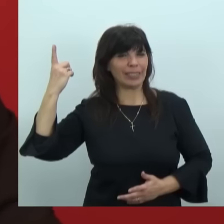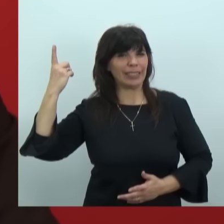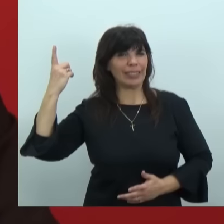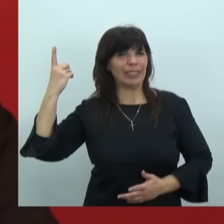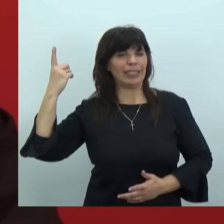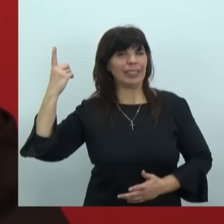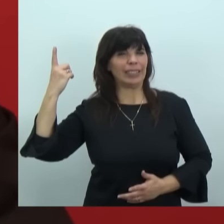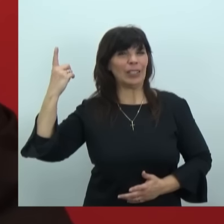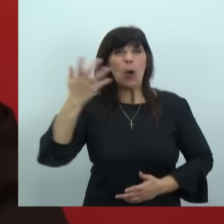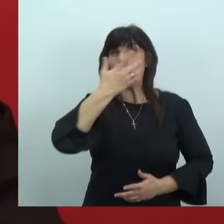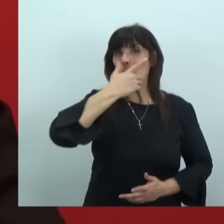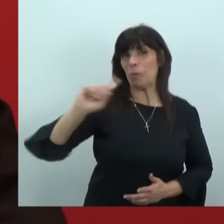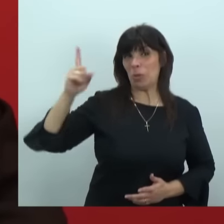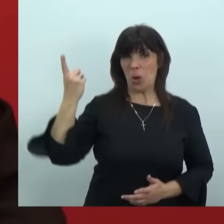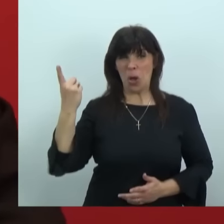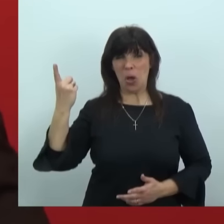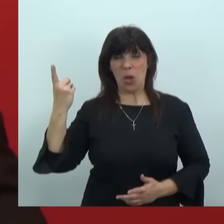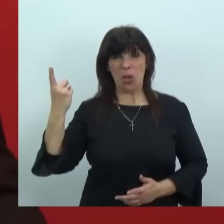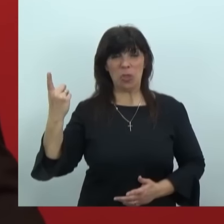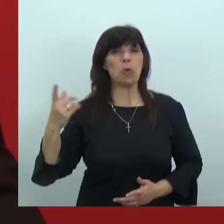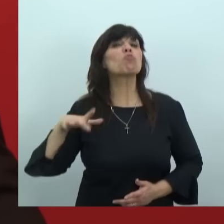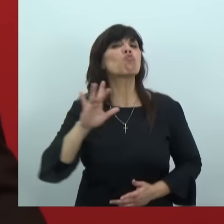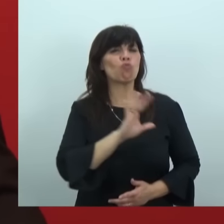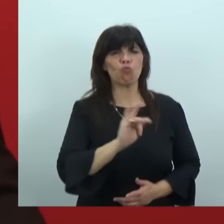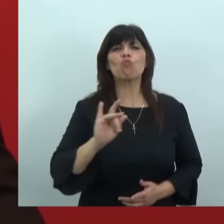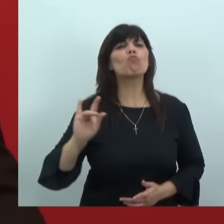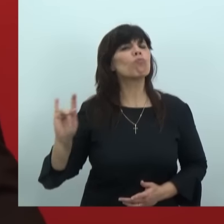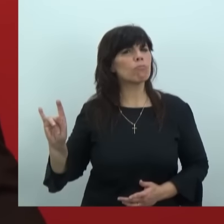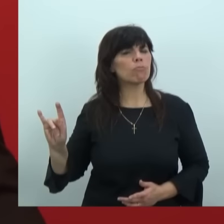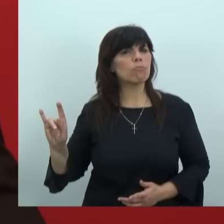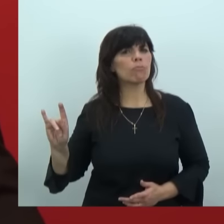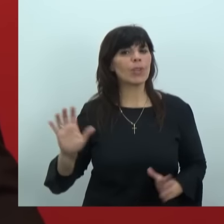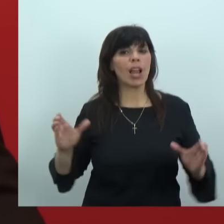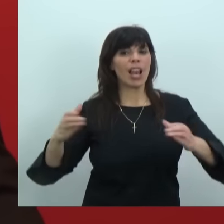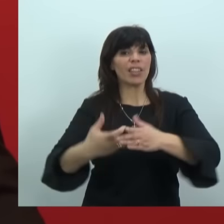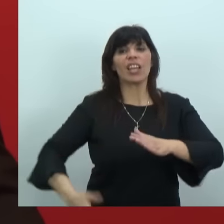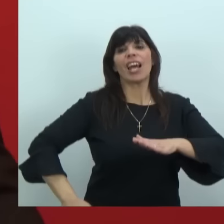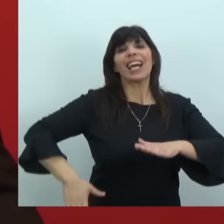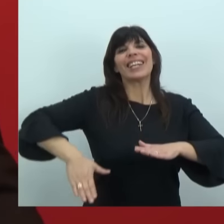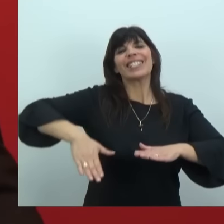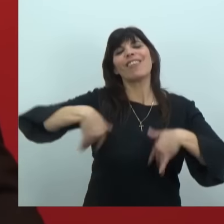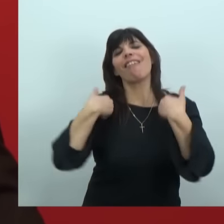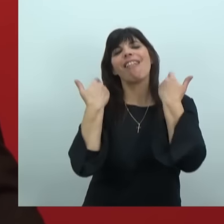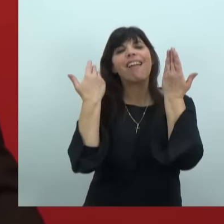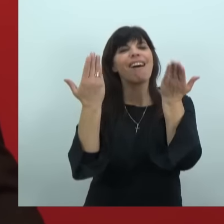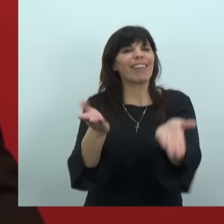de su conocimiento, absoluto. La tierra está llena de su gracia.